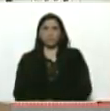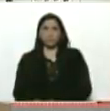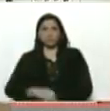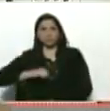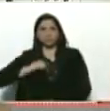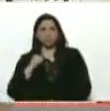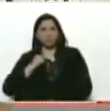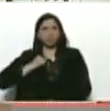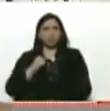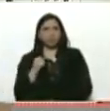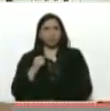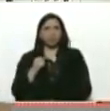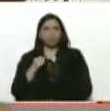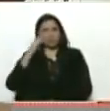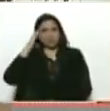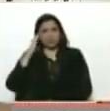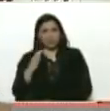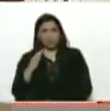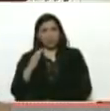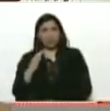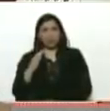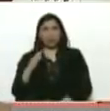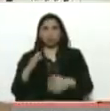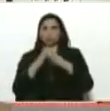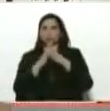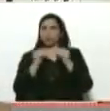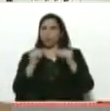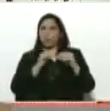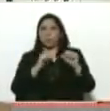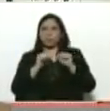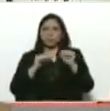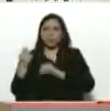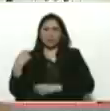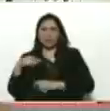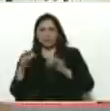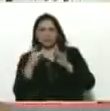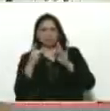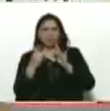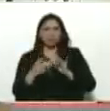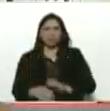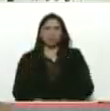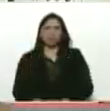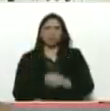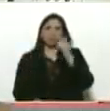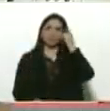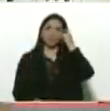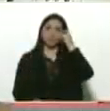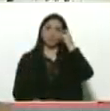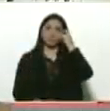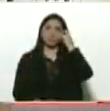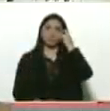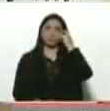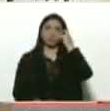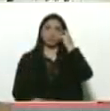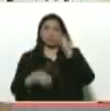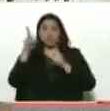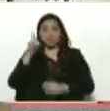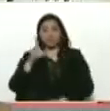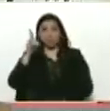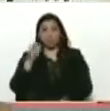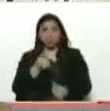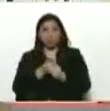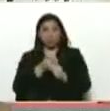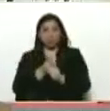policías, unos militares, todos estos movimientos tienen vínculos. Unos diputados, suplentes,